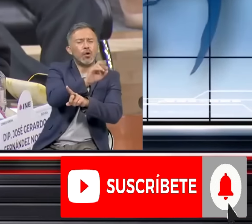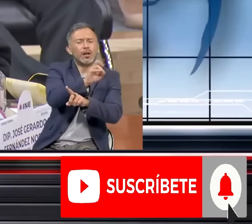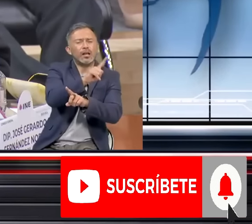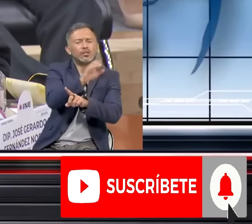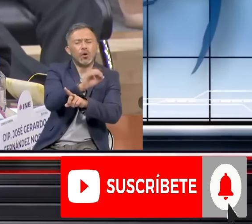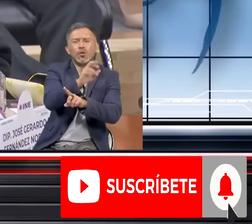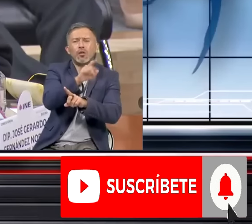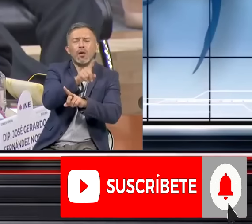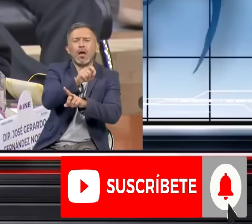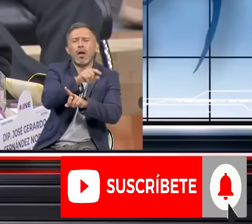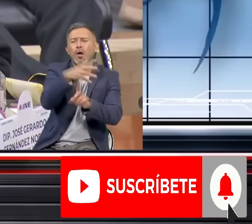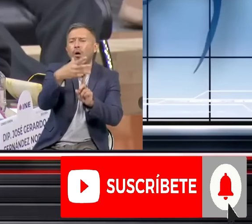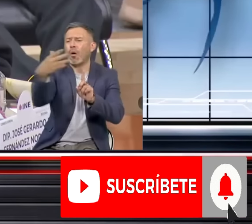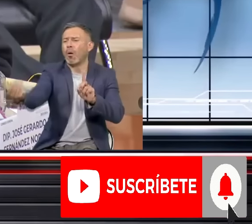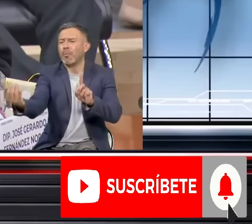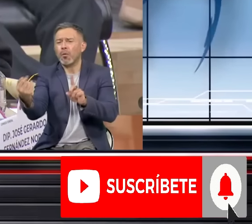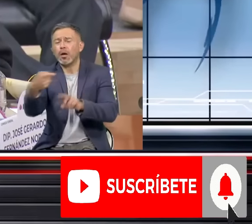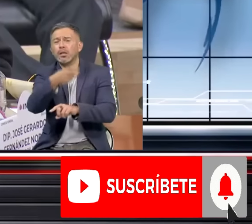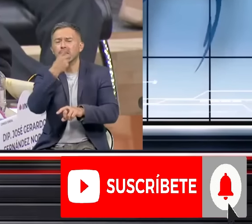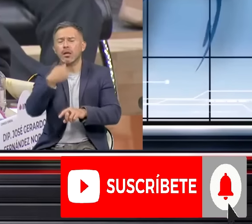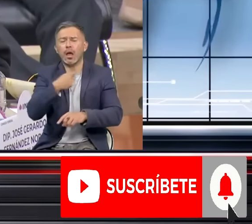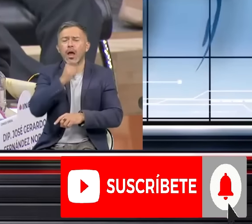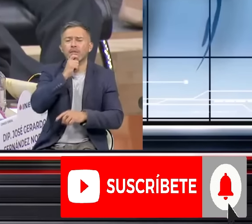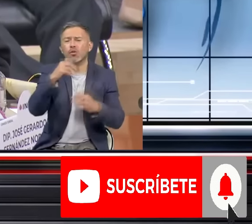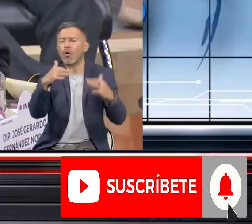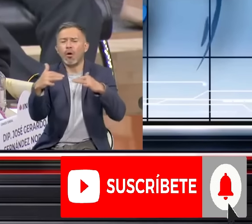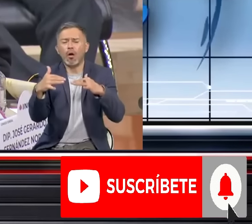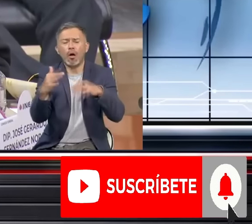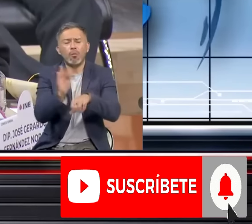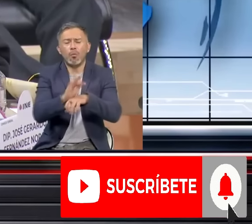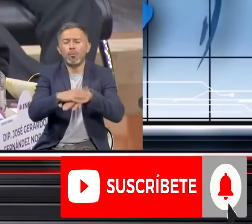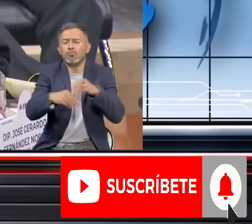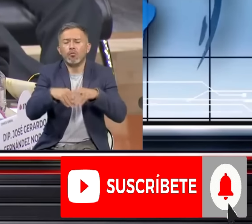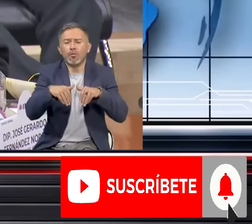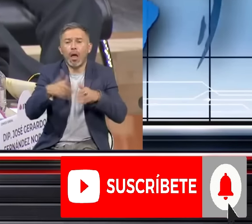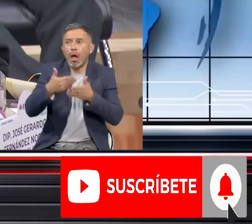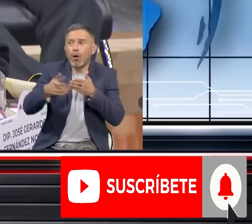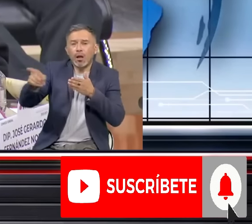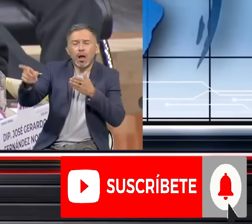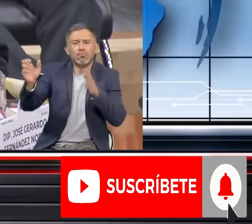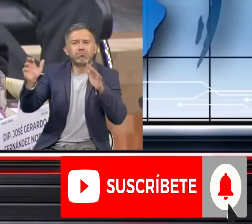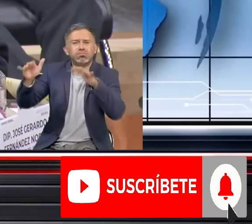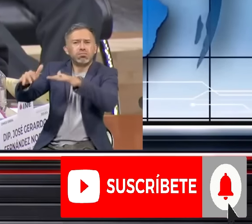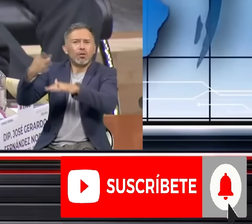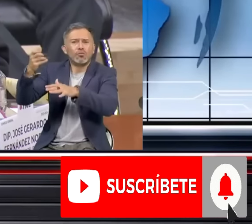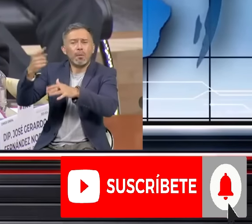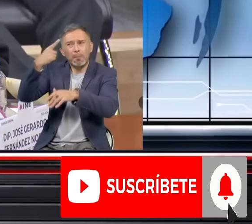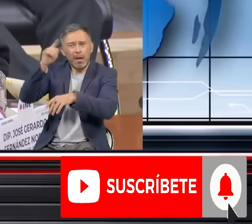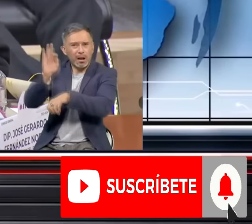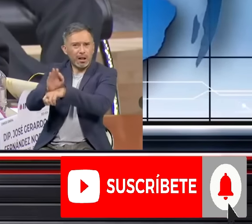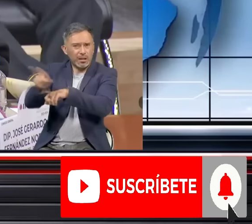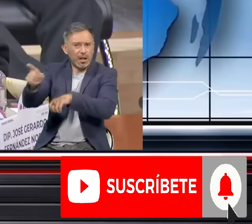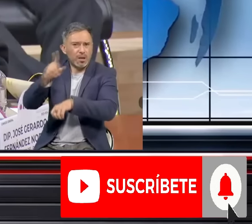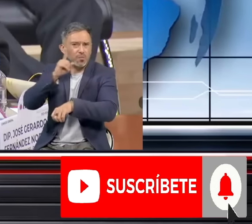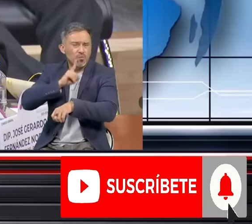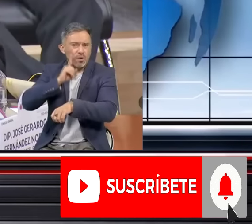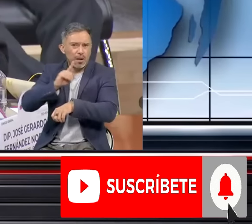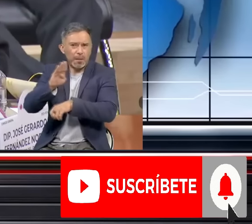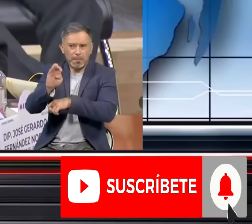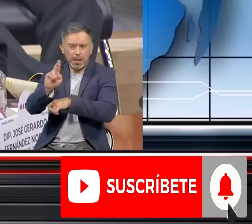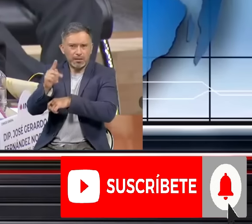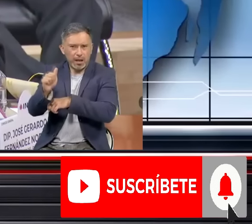era el árbitro y se fue a encabezar un evento a favor de Berta Xóchitl Gálvez Ruiz. Yo creo que es